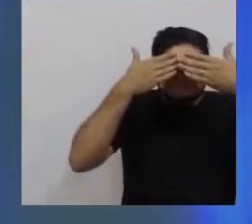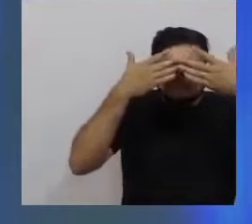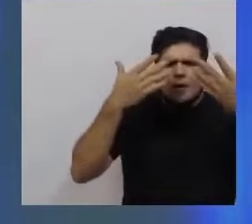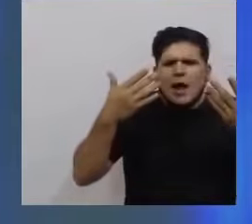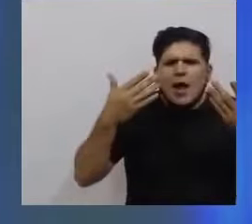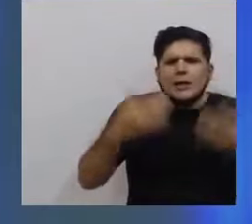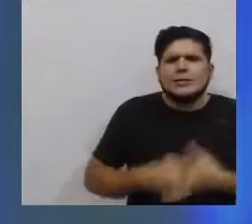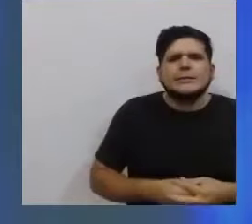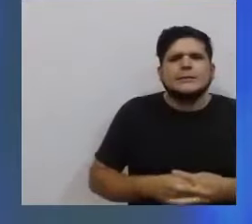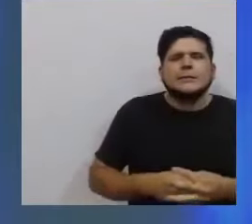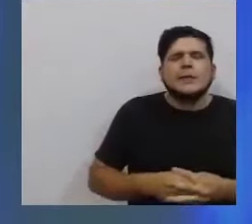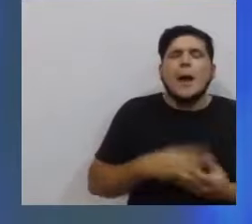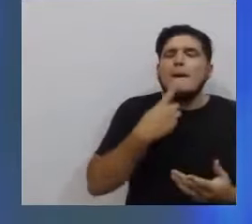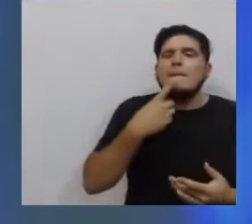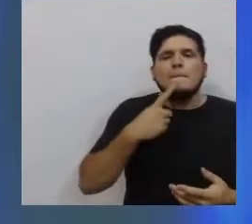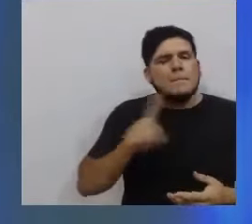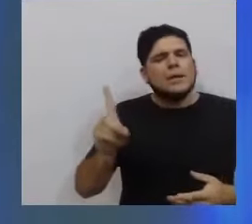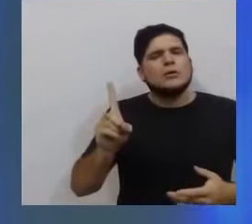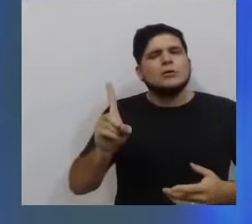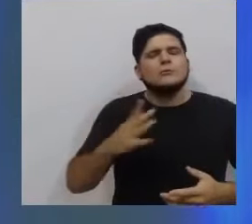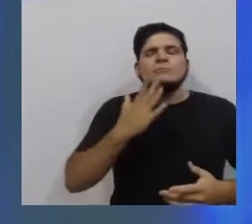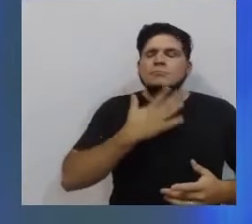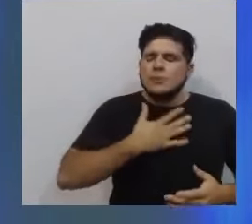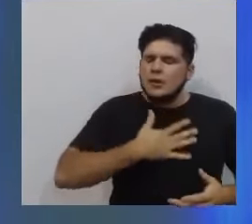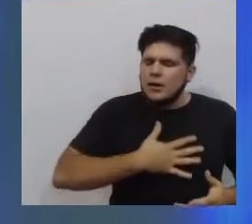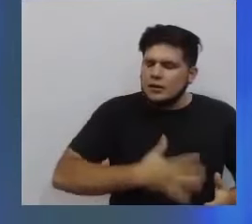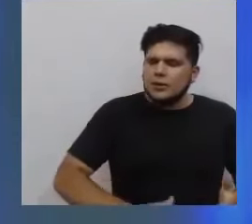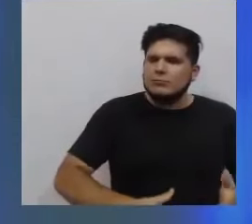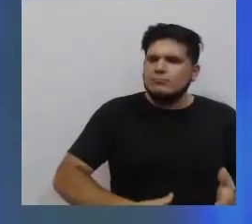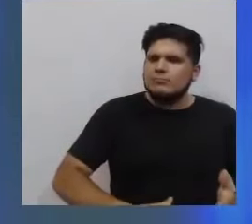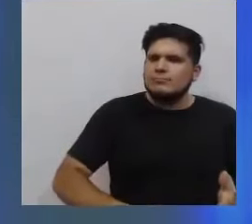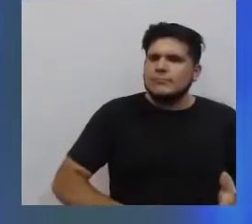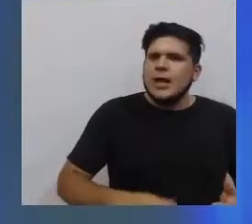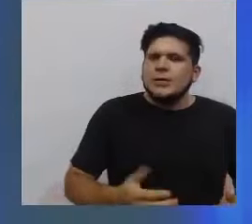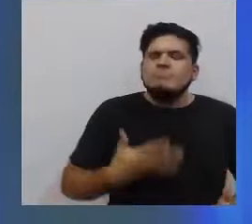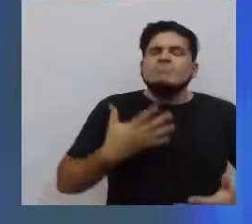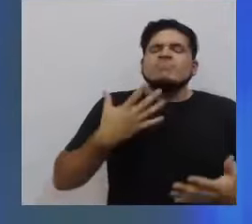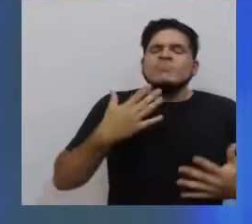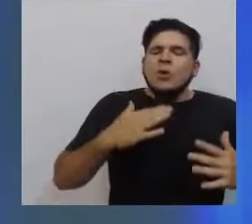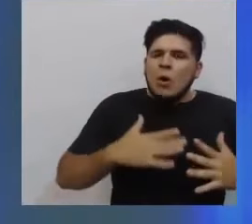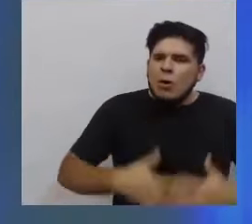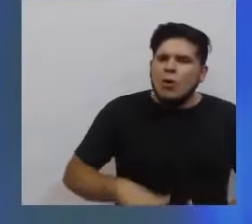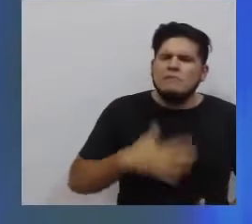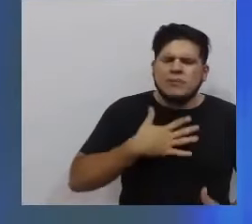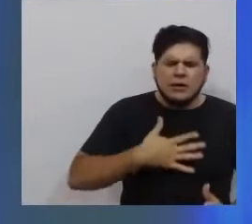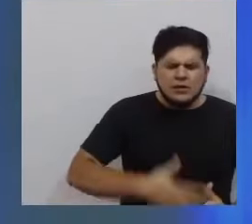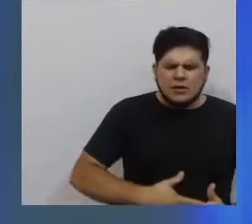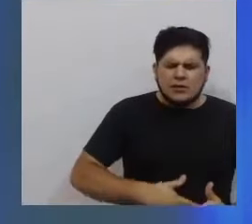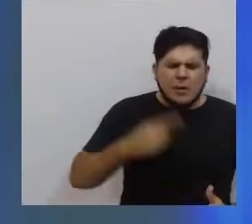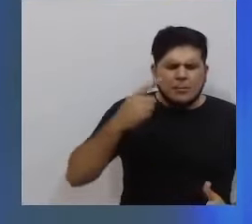pero tranquilo lo más administra tus emociones rendía al señor todo